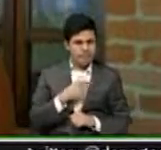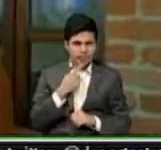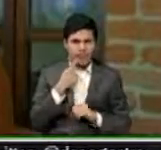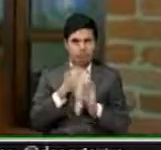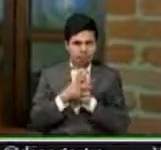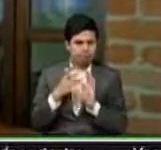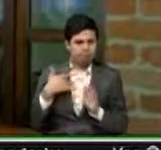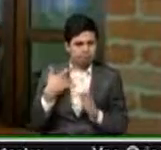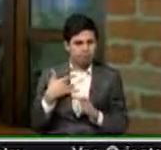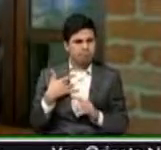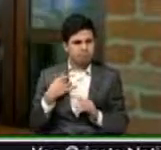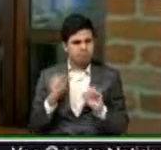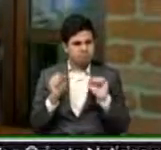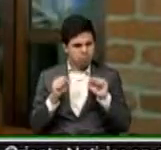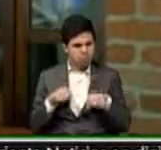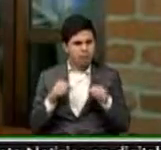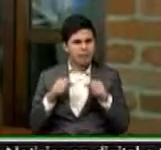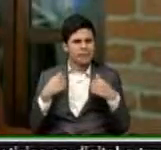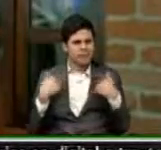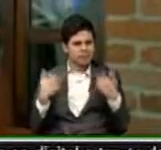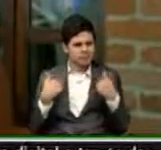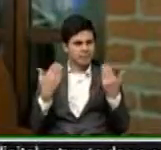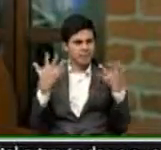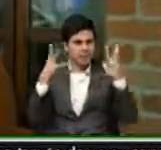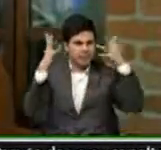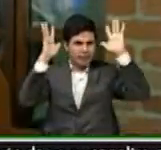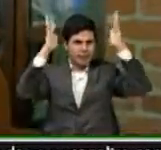es un buen momento para celebrar